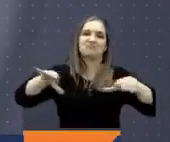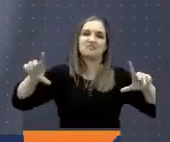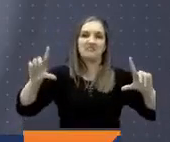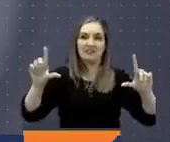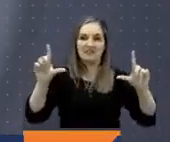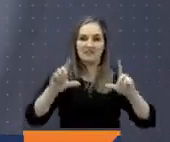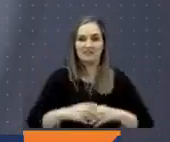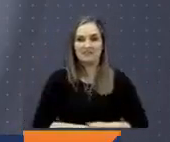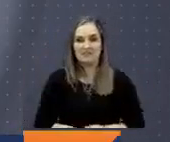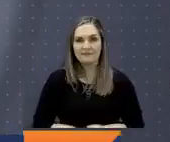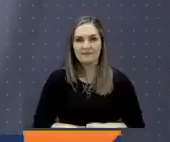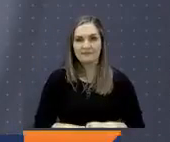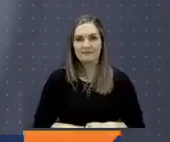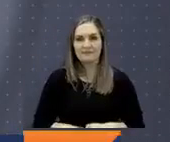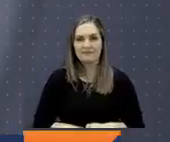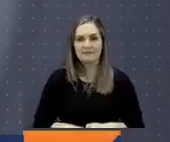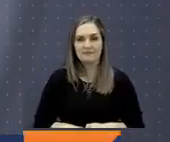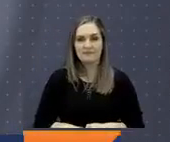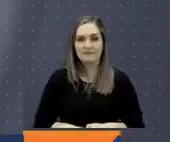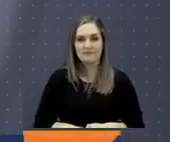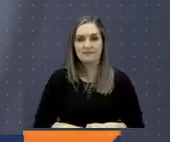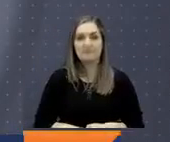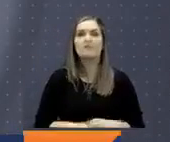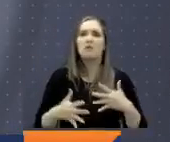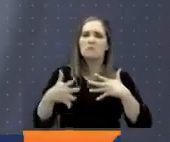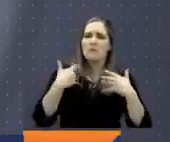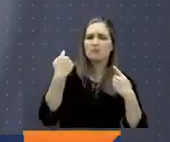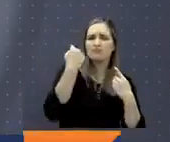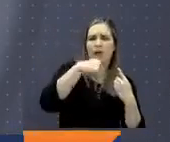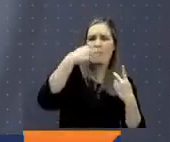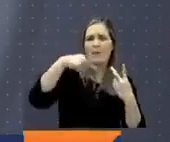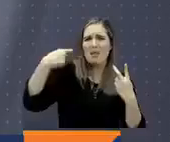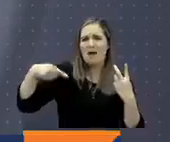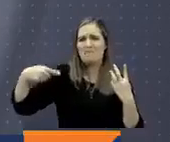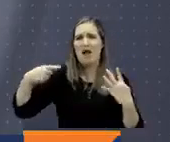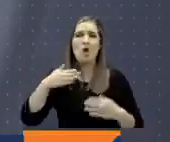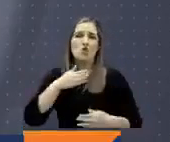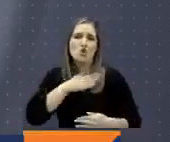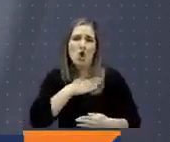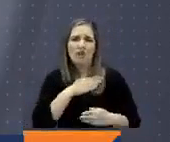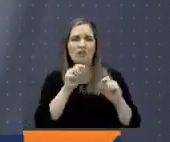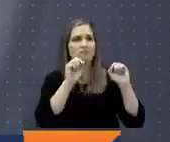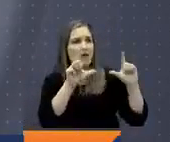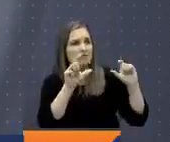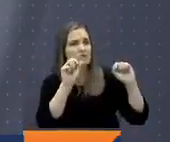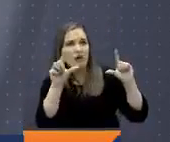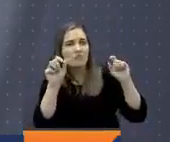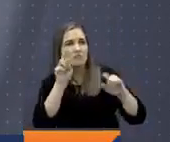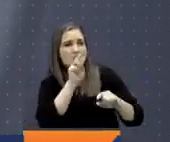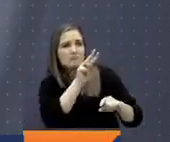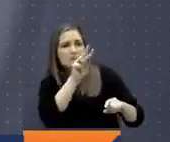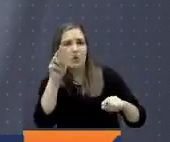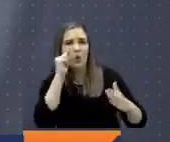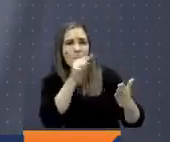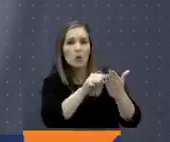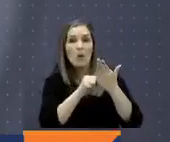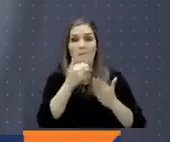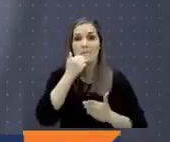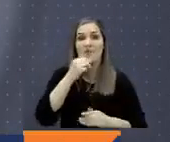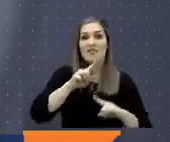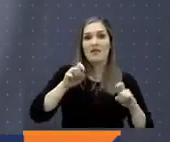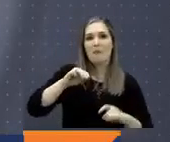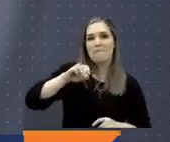mañana, reduzca al general Tovar a prisión. Actuó en las novelas más vistas de la televisión nacional, en donde se destacó María,